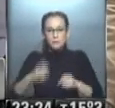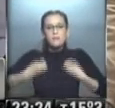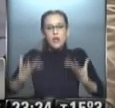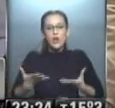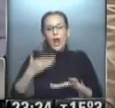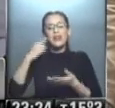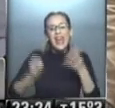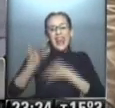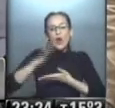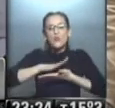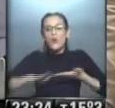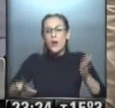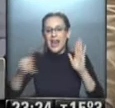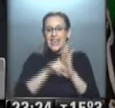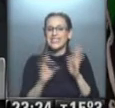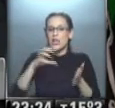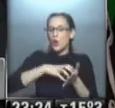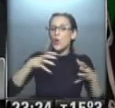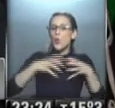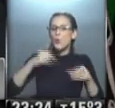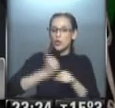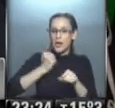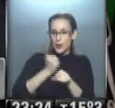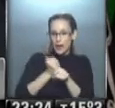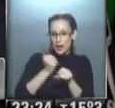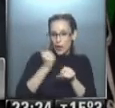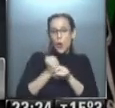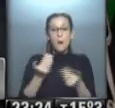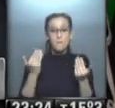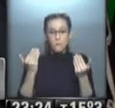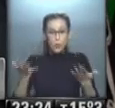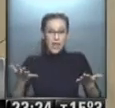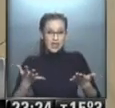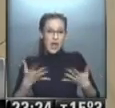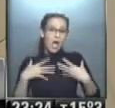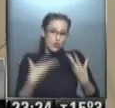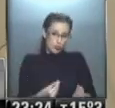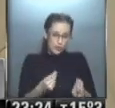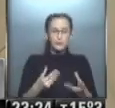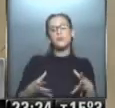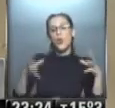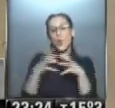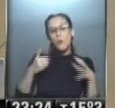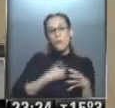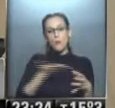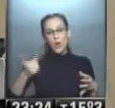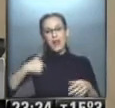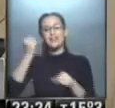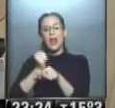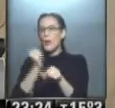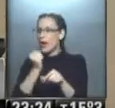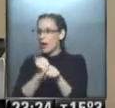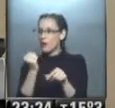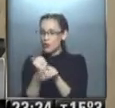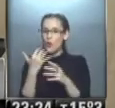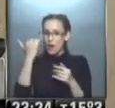nueva legislación de asociaciones sindicales que efectivamente permite instituir esto. Desde Camino Popular estamos con los trabajadores, somos trabajadores